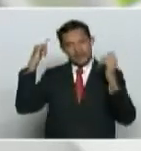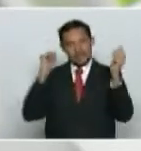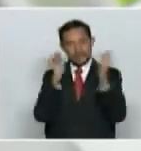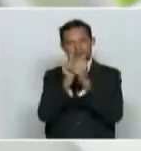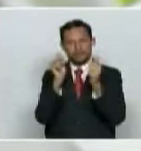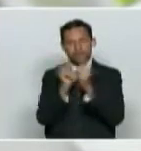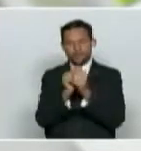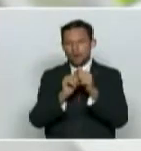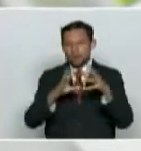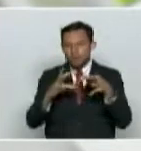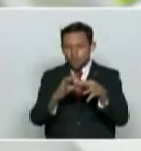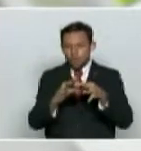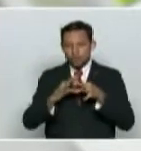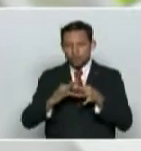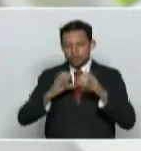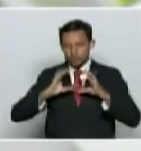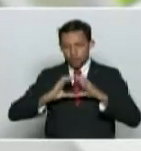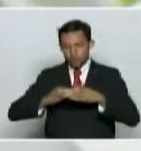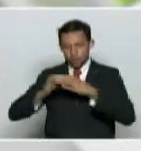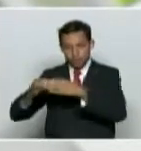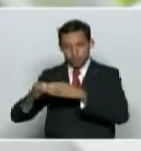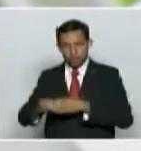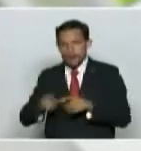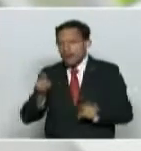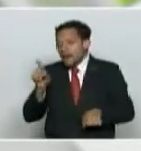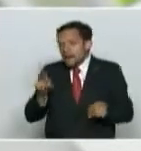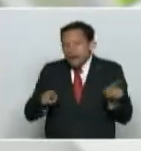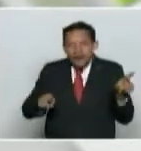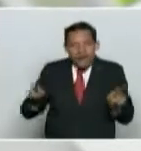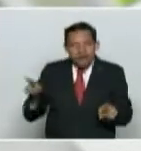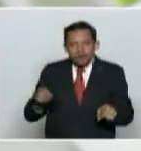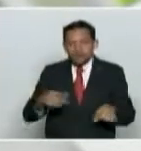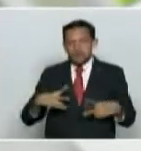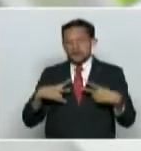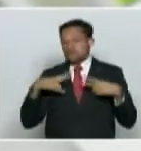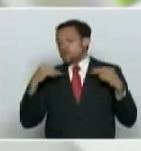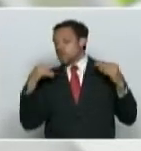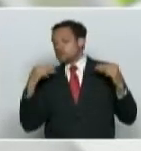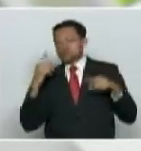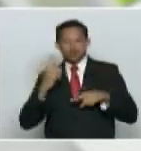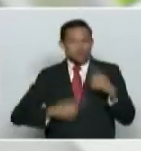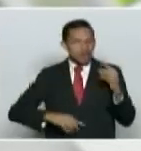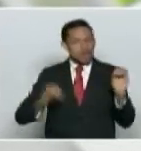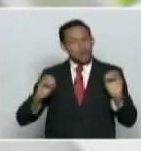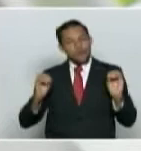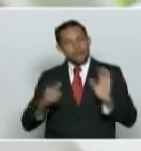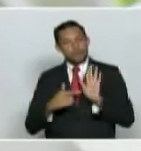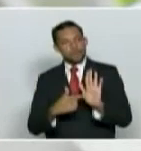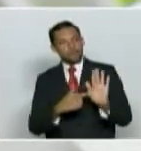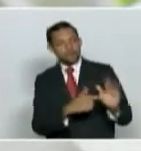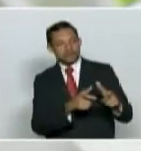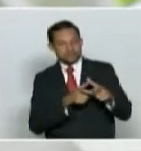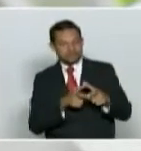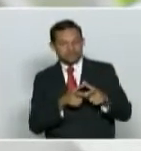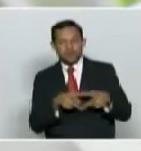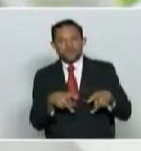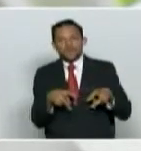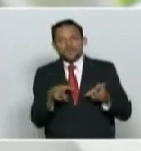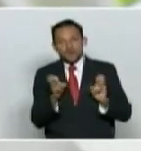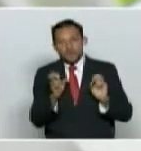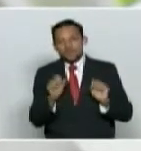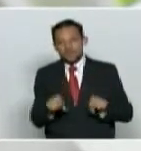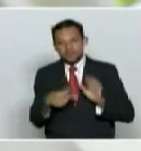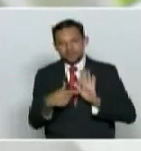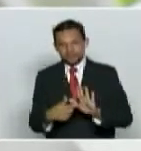darle participación y oportunidad aquellos que no han podido alcanzar la fama o aquellos que algún día quieren lograr la cima, y para eso estamos aquí reunidos,